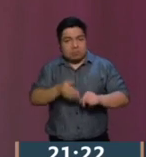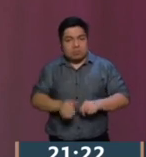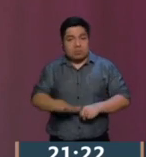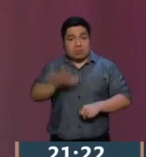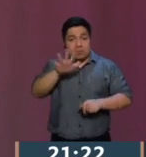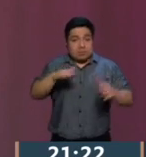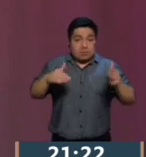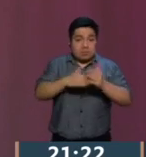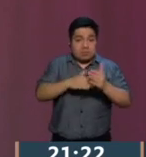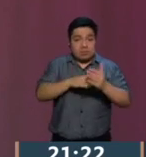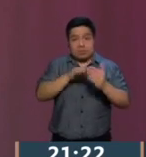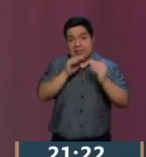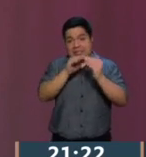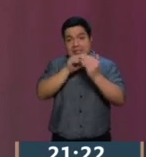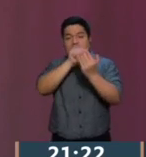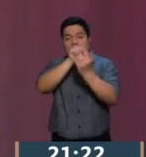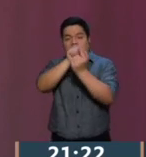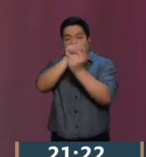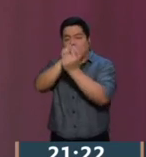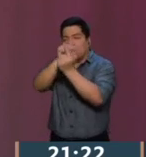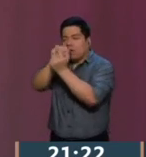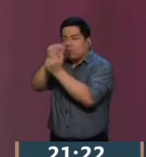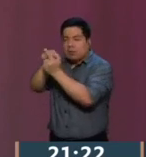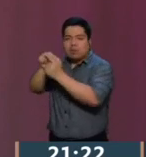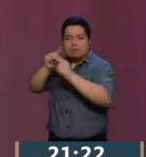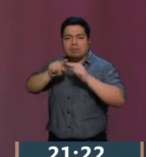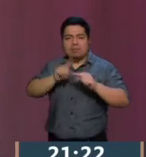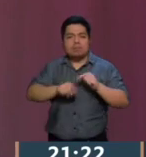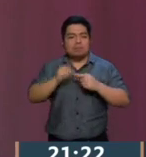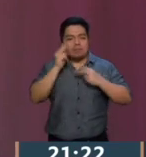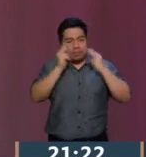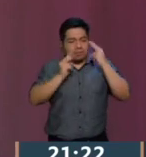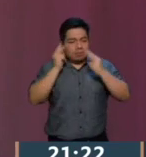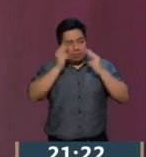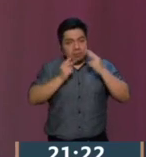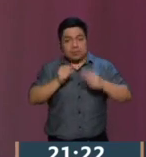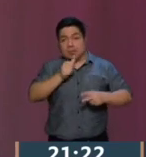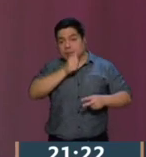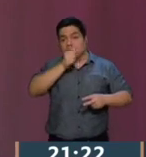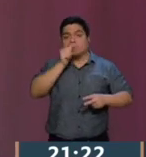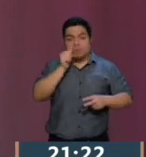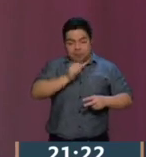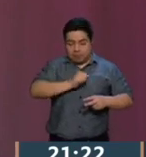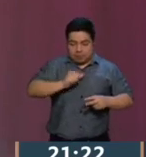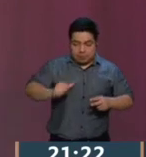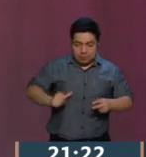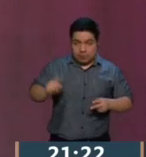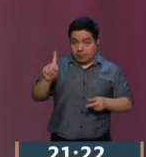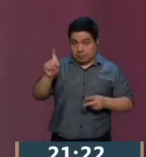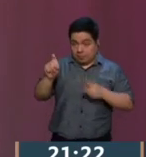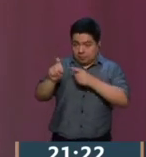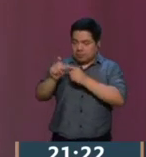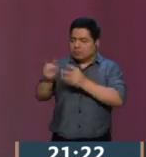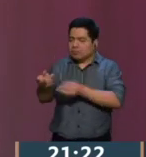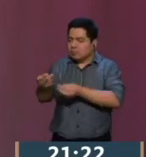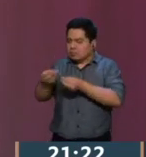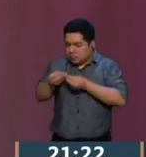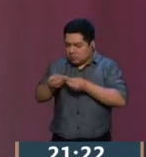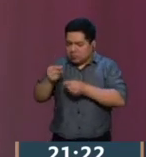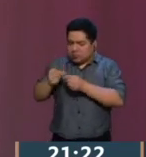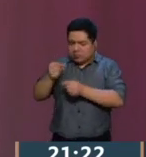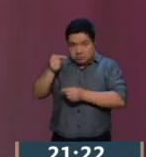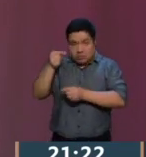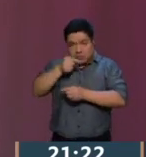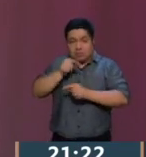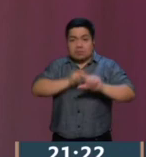5,000 visitas a viviendas de vecinos de Benito Juárez, se hizo la toma de muestras, se llevaron